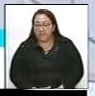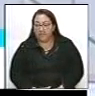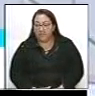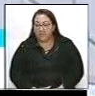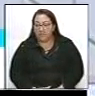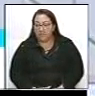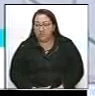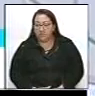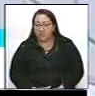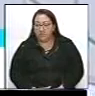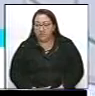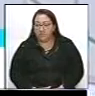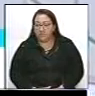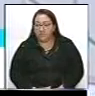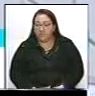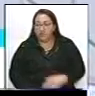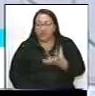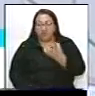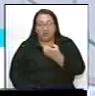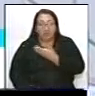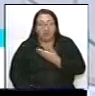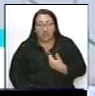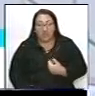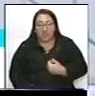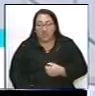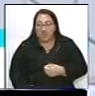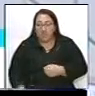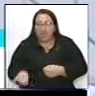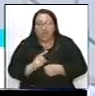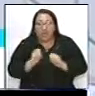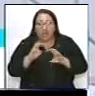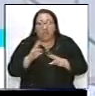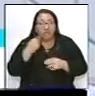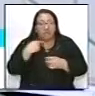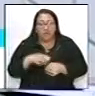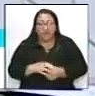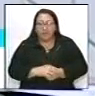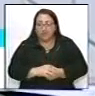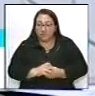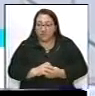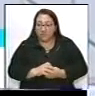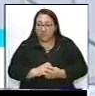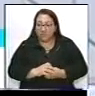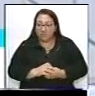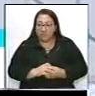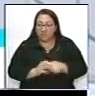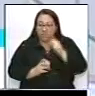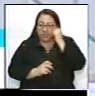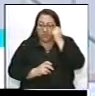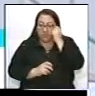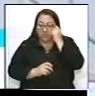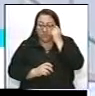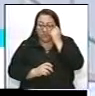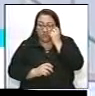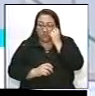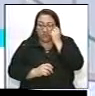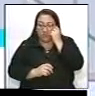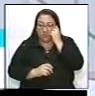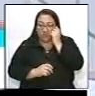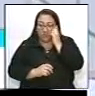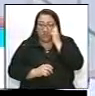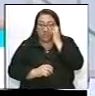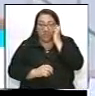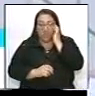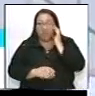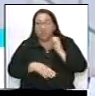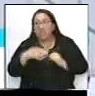quisiera, Presidenta, no dejar las cosas en balde y venir y después irnos de nuevo y